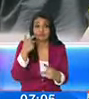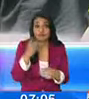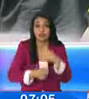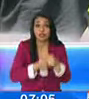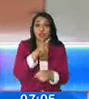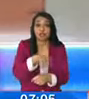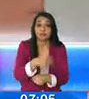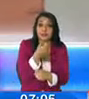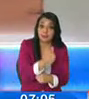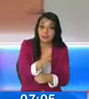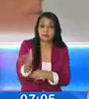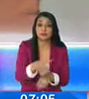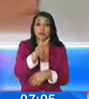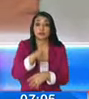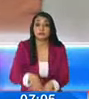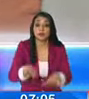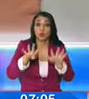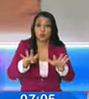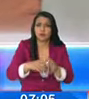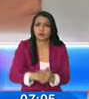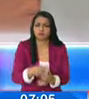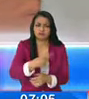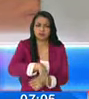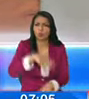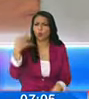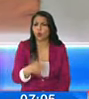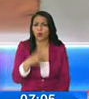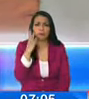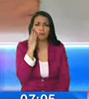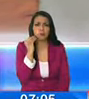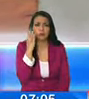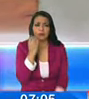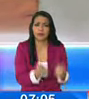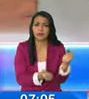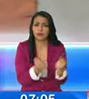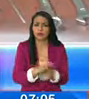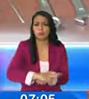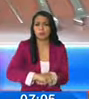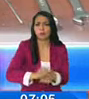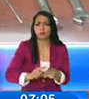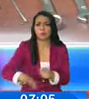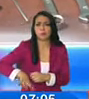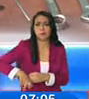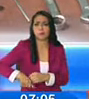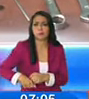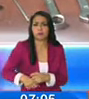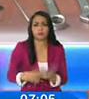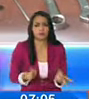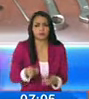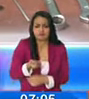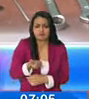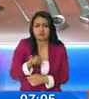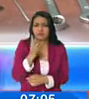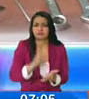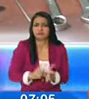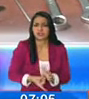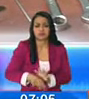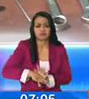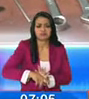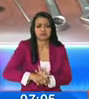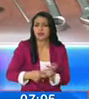2010 y 2009. Supuestamente eran expertos en desvalijar vehículos estacionados en la vía pública. Necesitaban menos de 3 minutos para acabar con